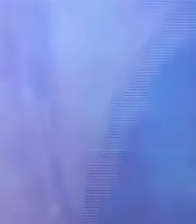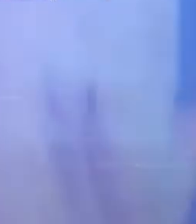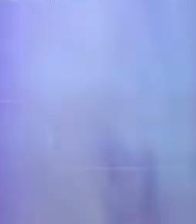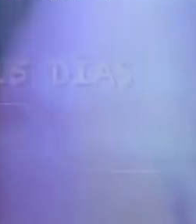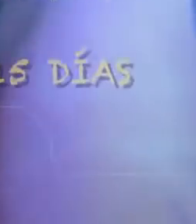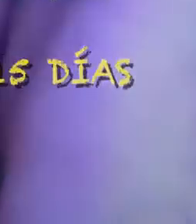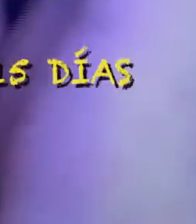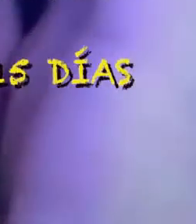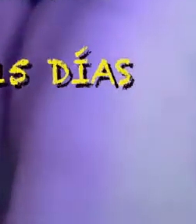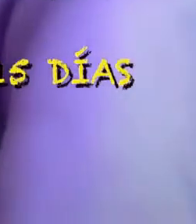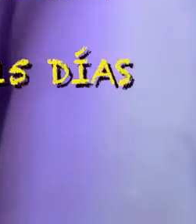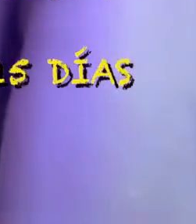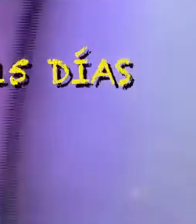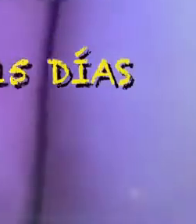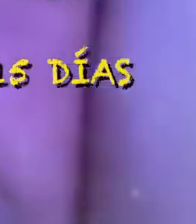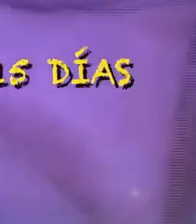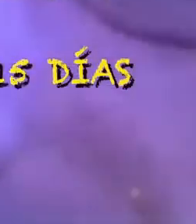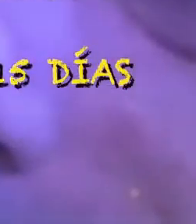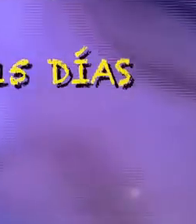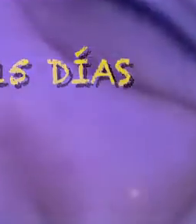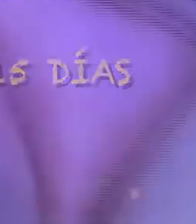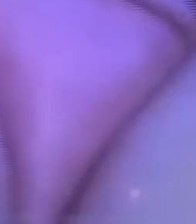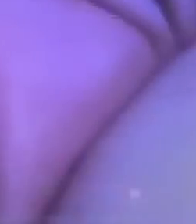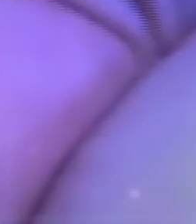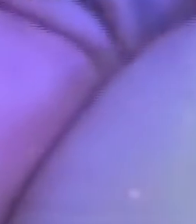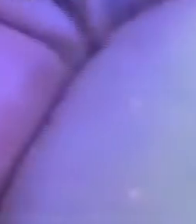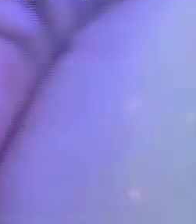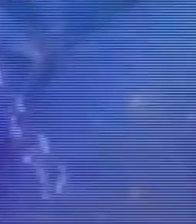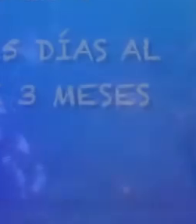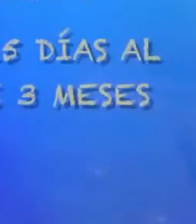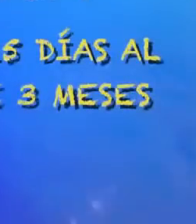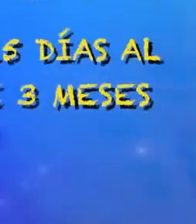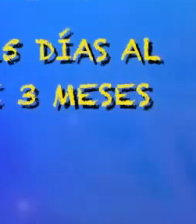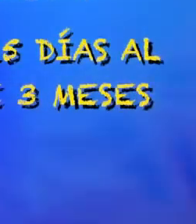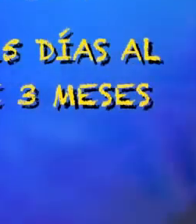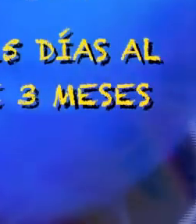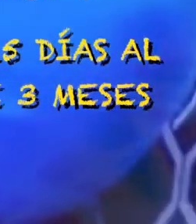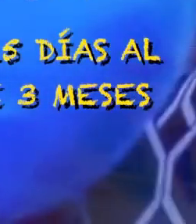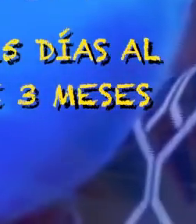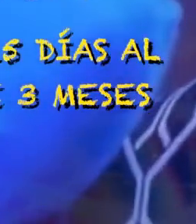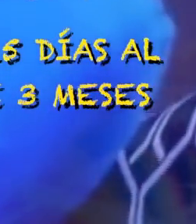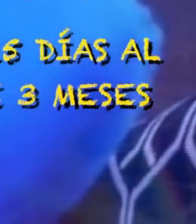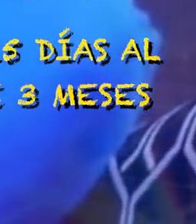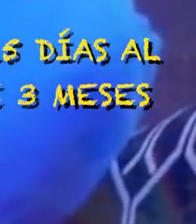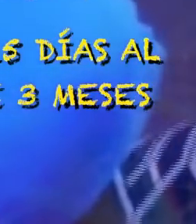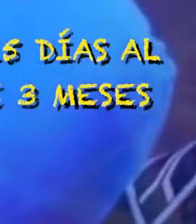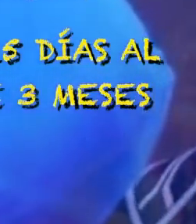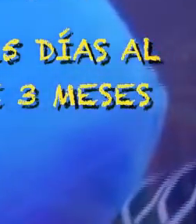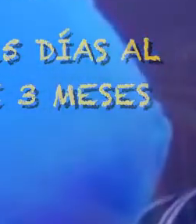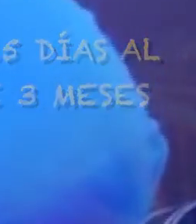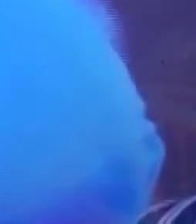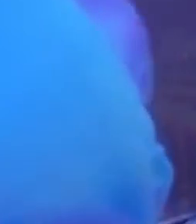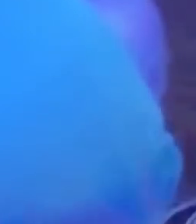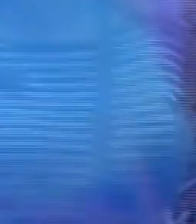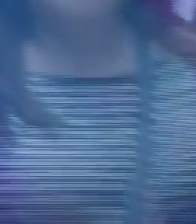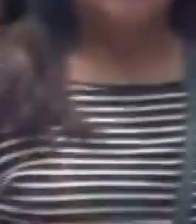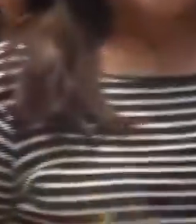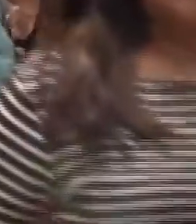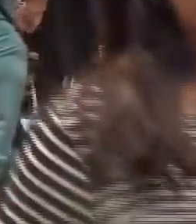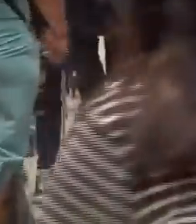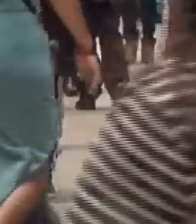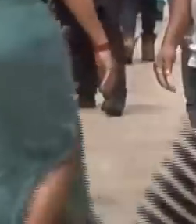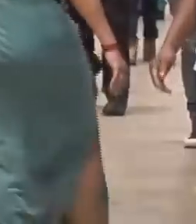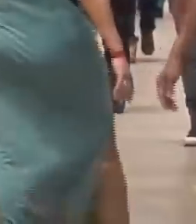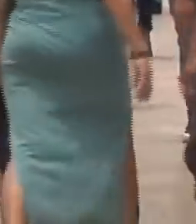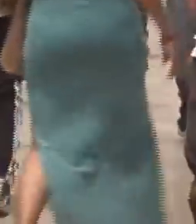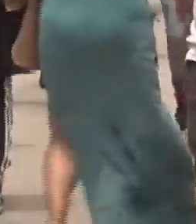dividen entre episódica, que dura menos de 15 días al mes, y crónica, a partir de 15 días al mes durante al menos 3 meses.